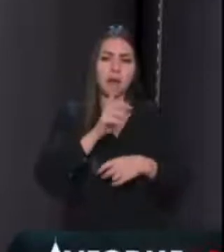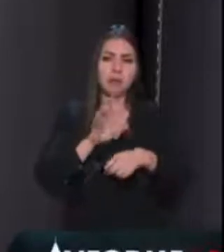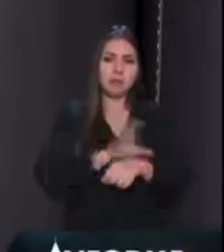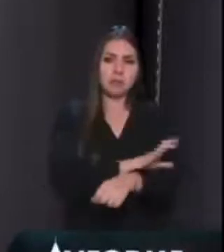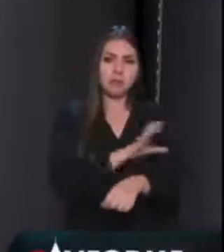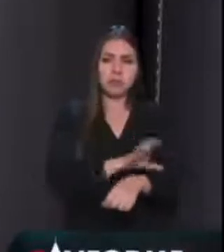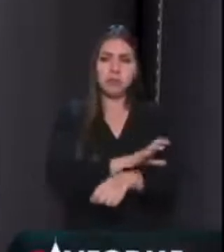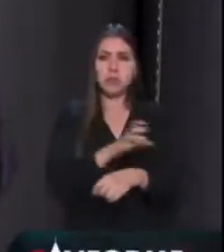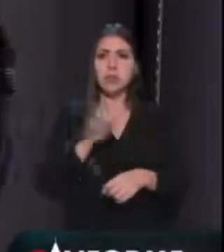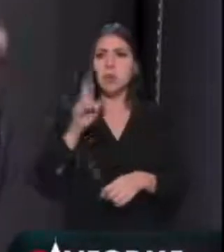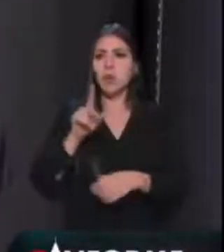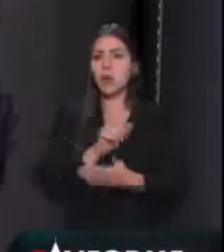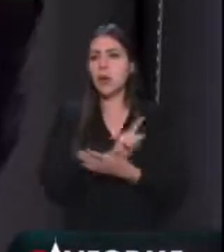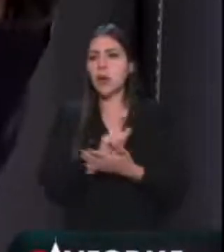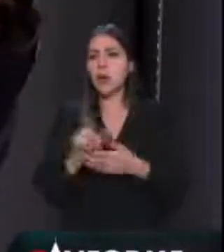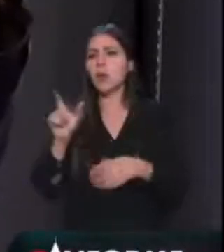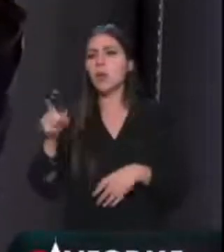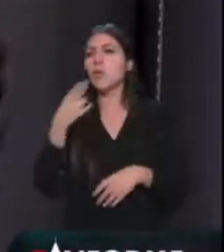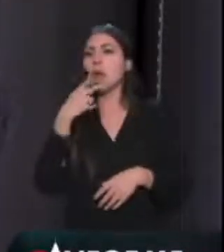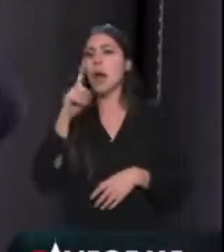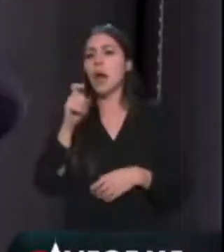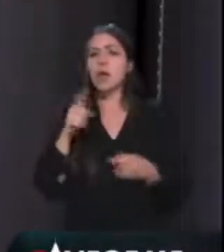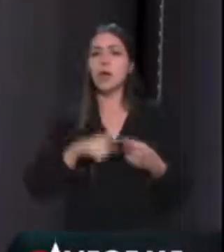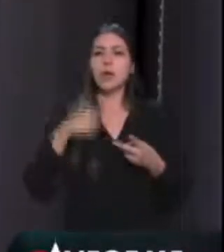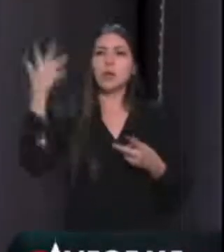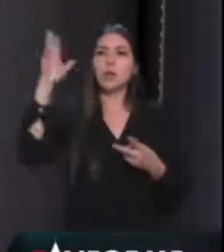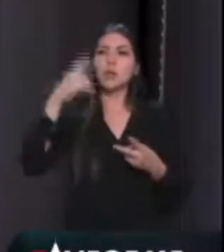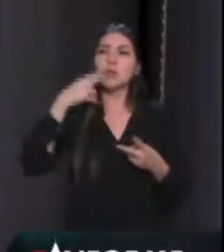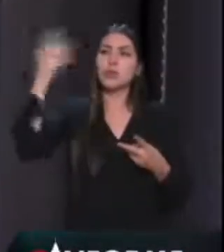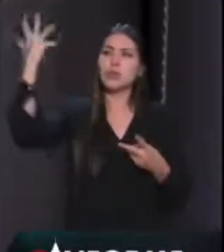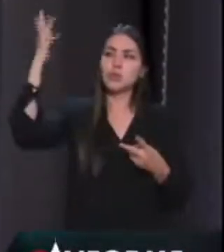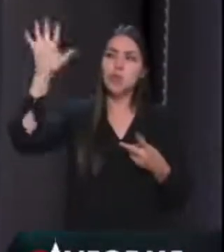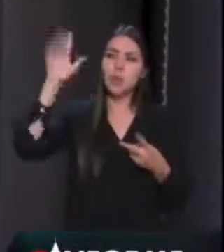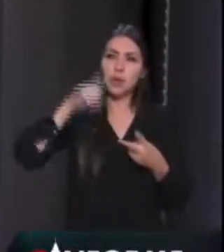el agua. La solar utiliza el sol, la